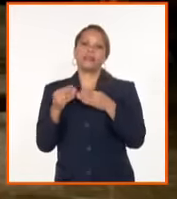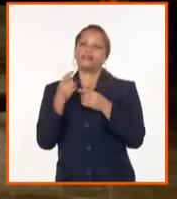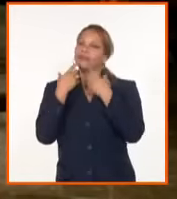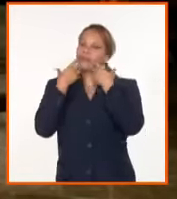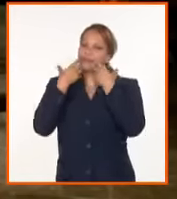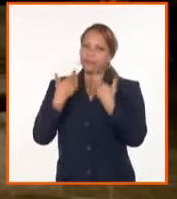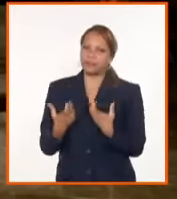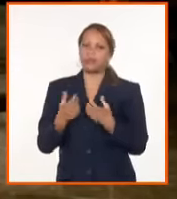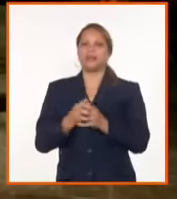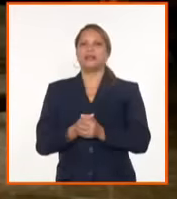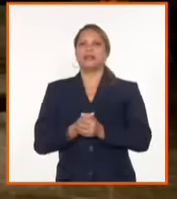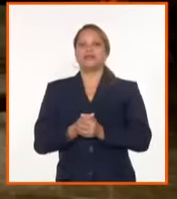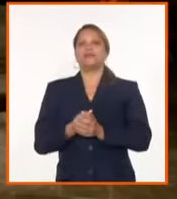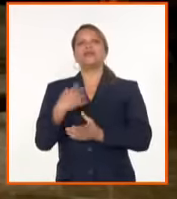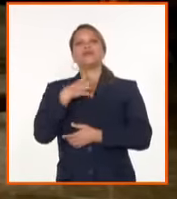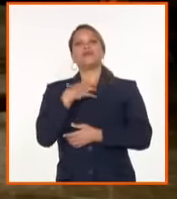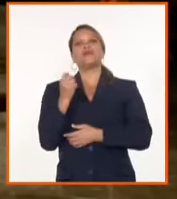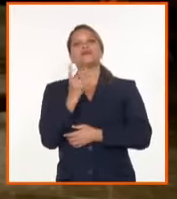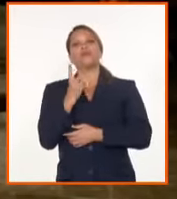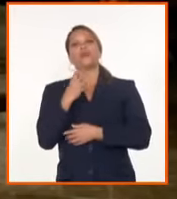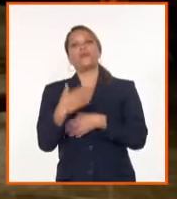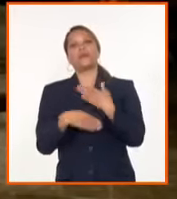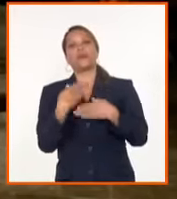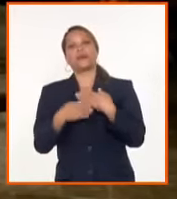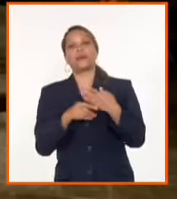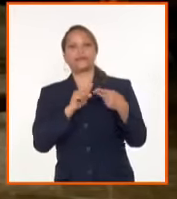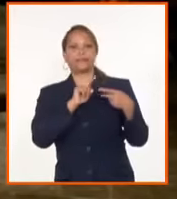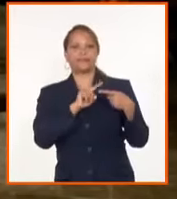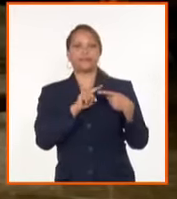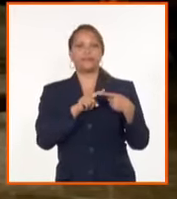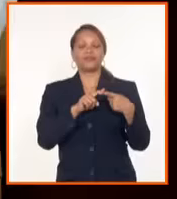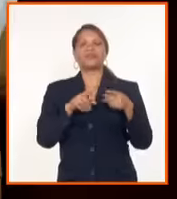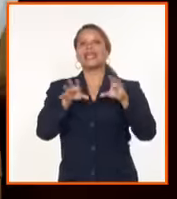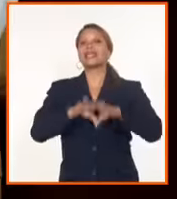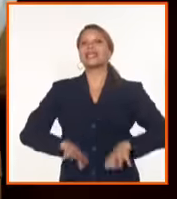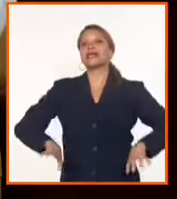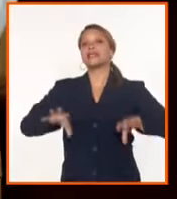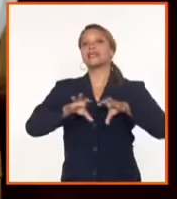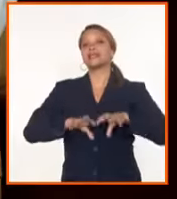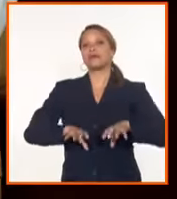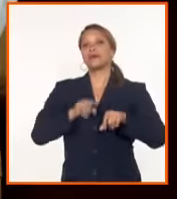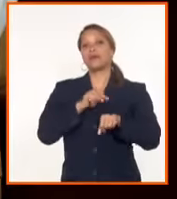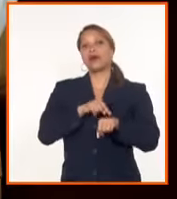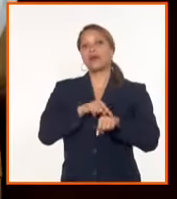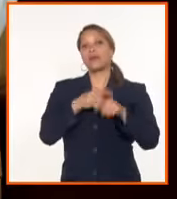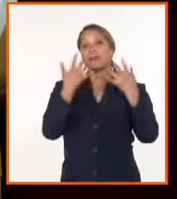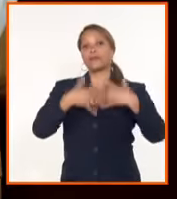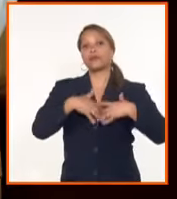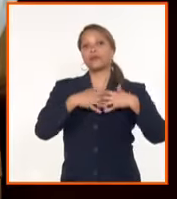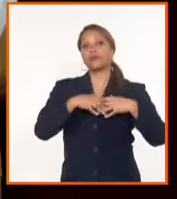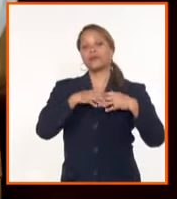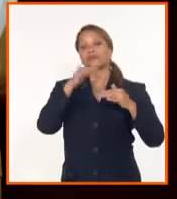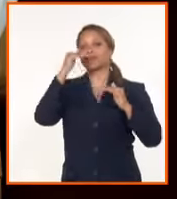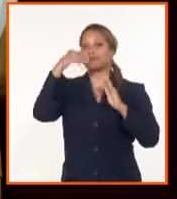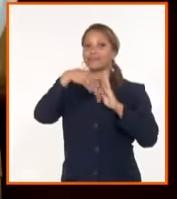dos problemas. Y estamos viviendo precisamente un momento donde la producción está muy